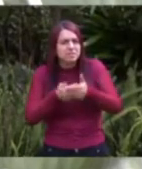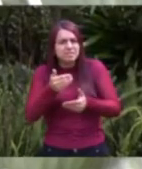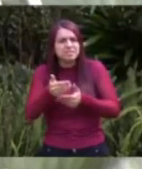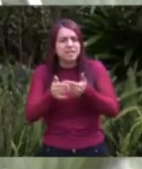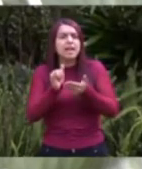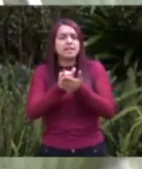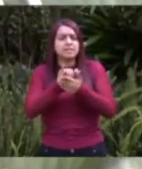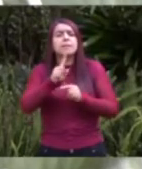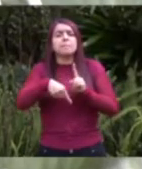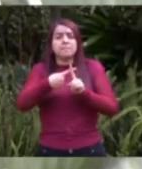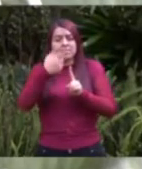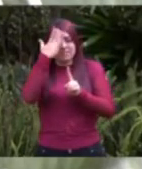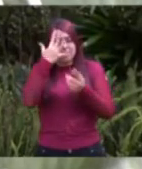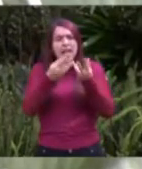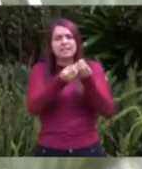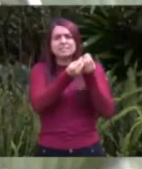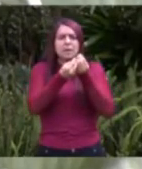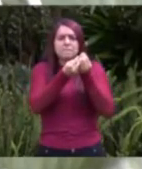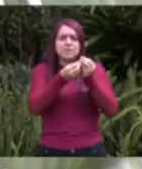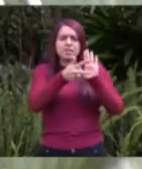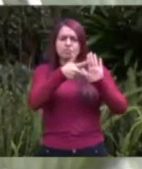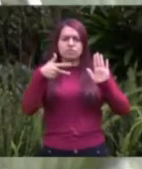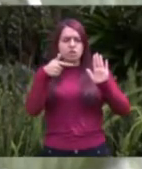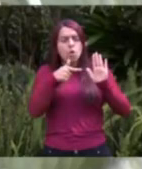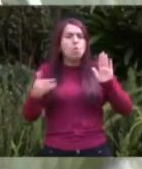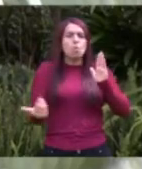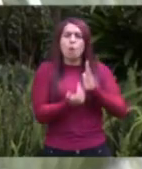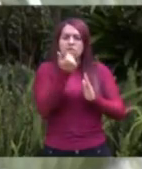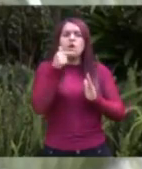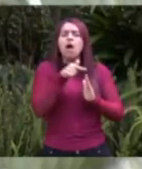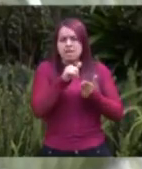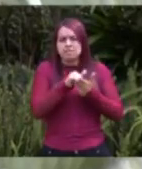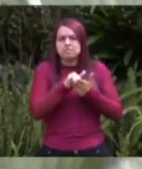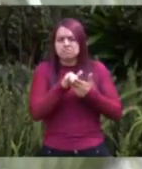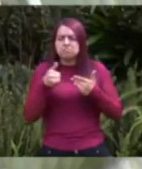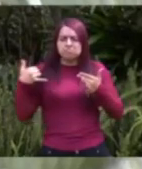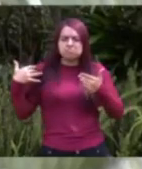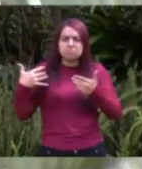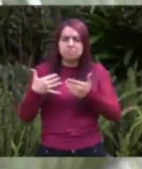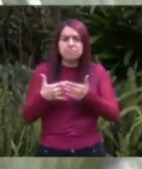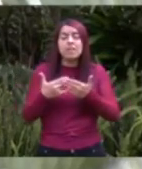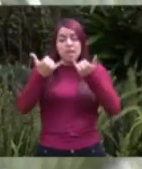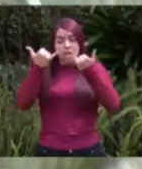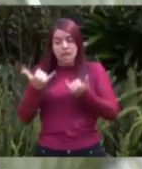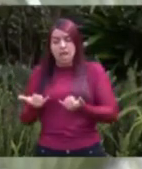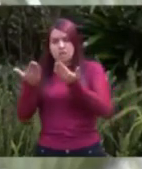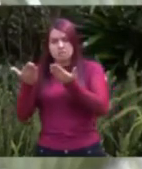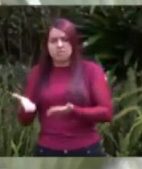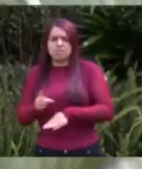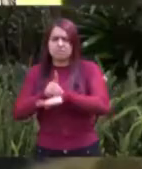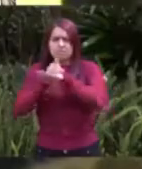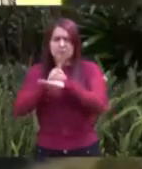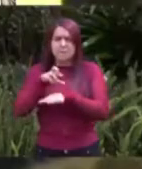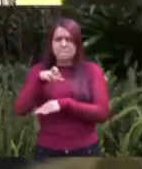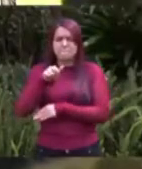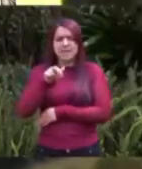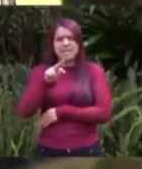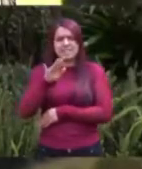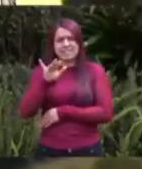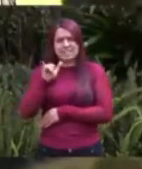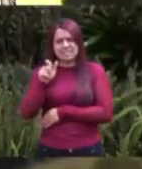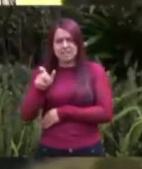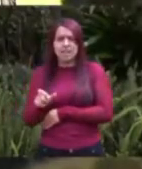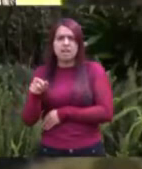Nacional Constituyente con la nueva Constitución de Colombia. Doctora Patricia, su equilibrio y su rigor en